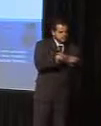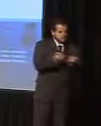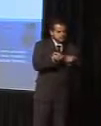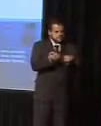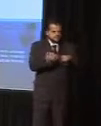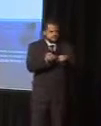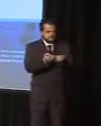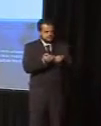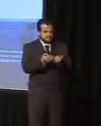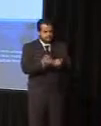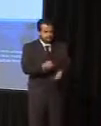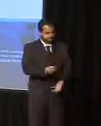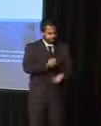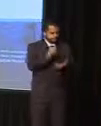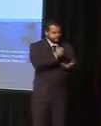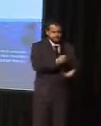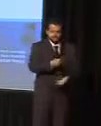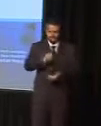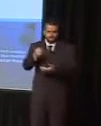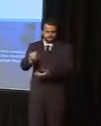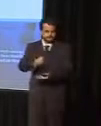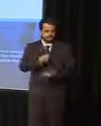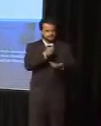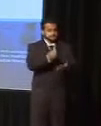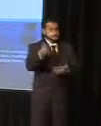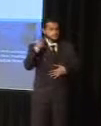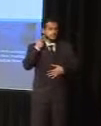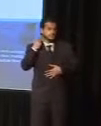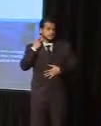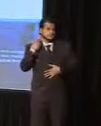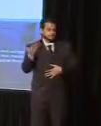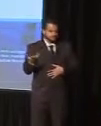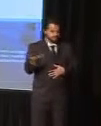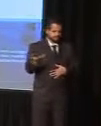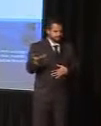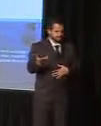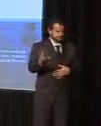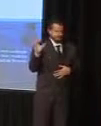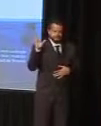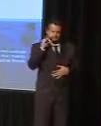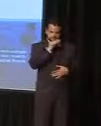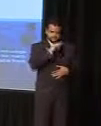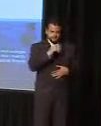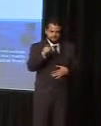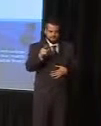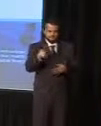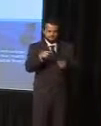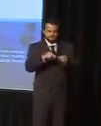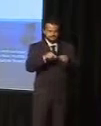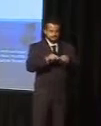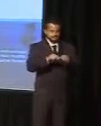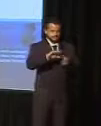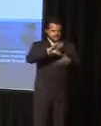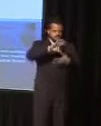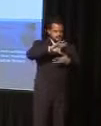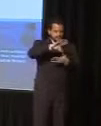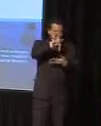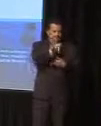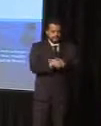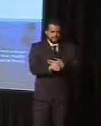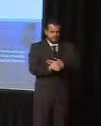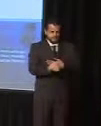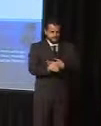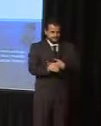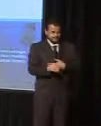financiamiento en la política entre áfrica y latinoamérica ha sido un avance muy importante pero quisiera que nos comentará